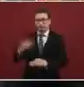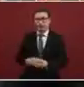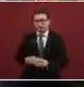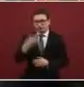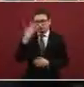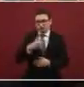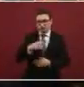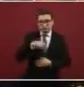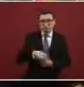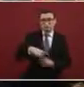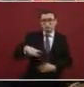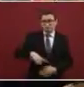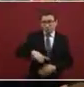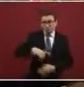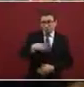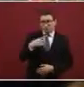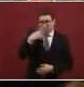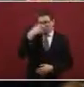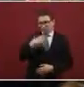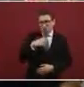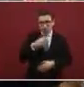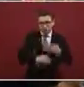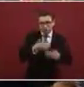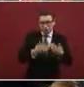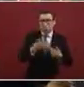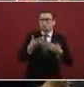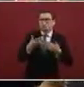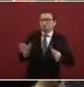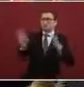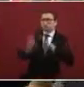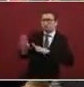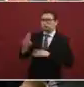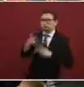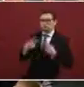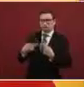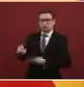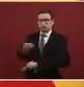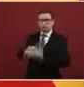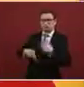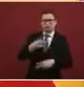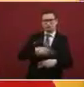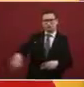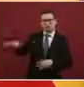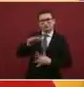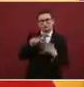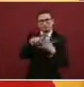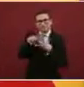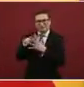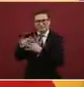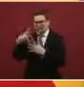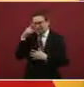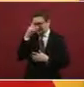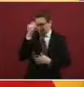progresista como el mexicano se volcara solidariamente a recibir en nuestro país a quienes huían de una cruel dictadura y con